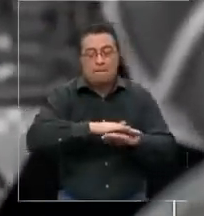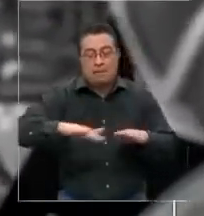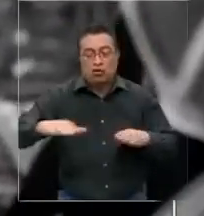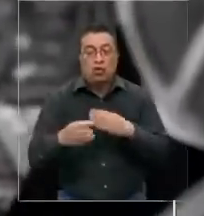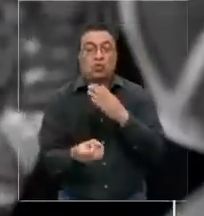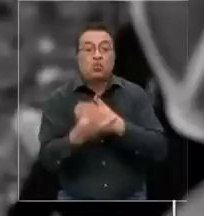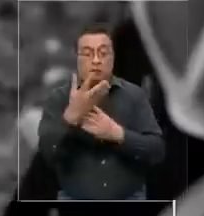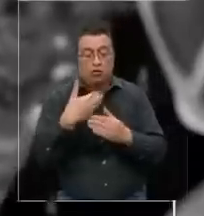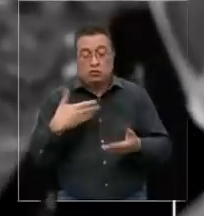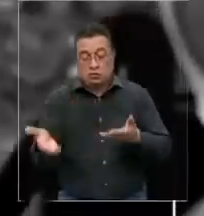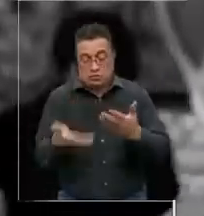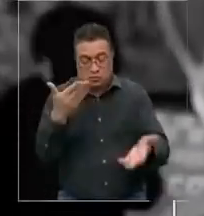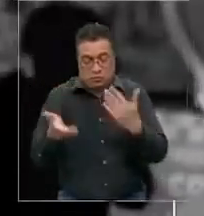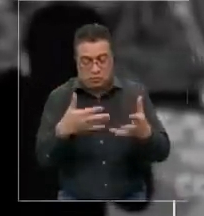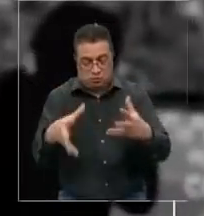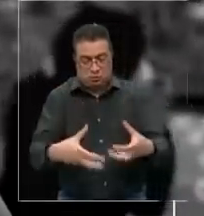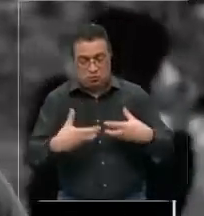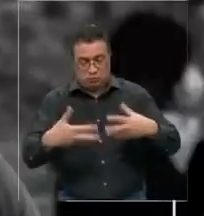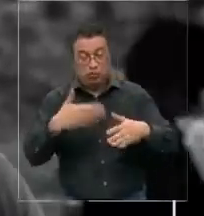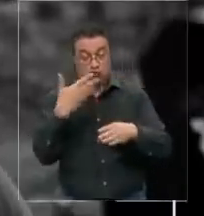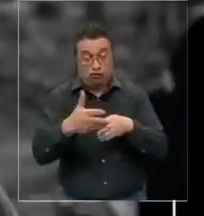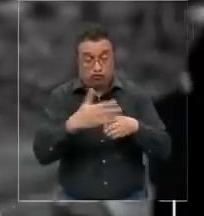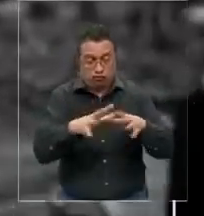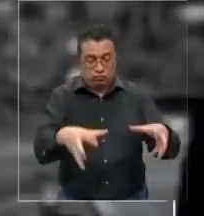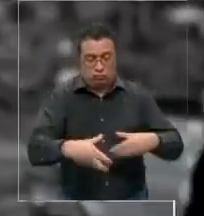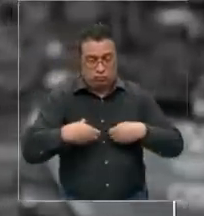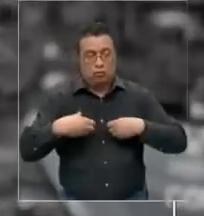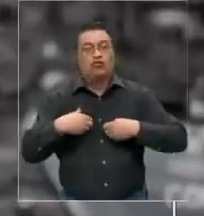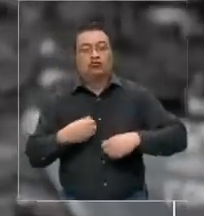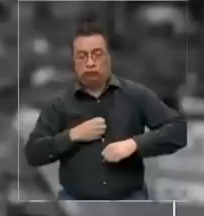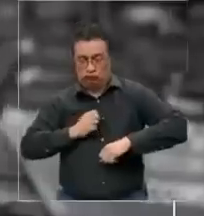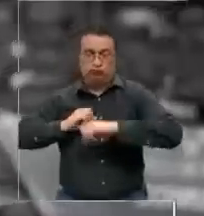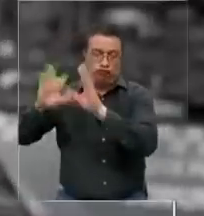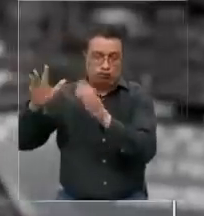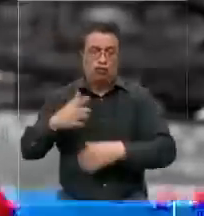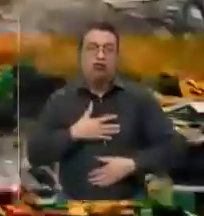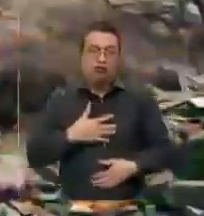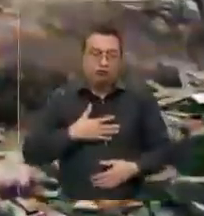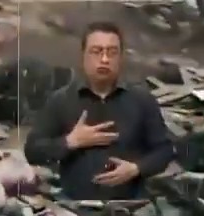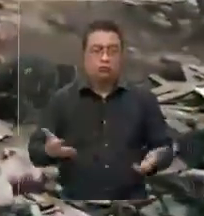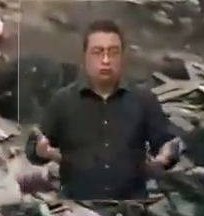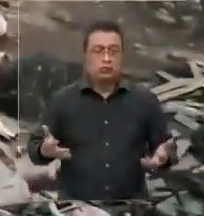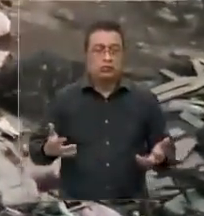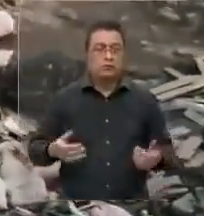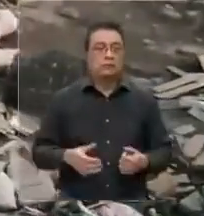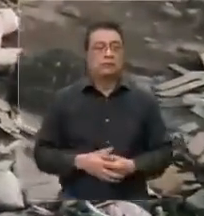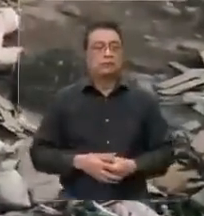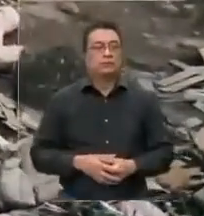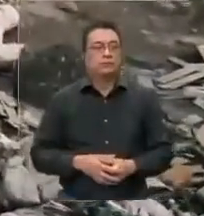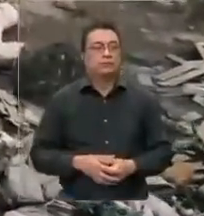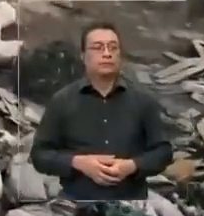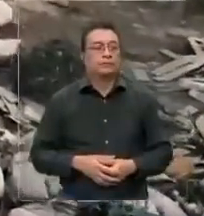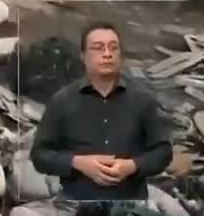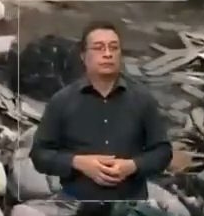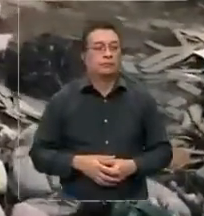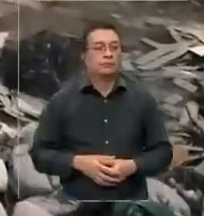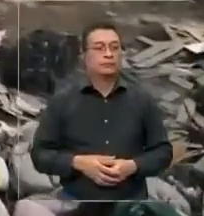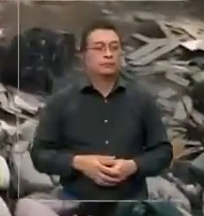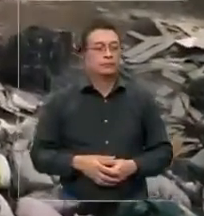yo le cobro y de todos los compros que saque, yo... ¿Usted se compromete a retirarlo? Claro, yo me comprometo.